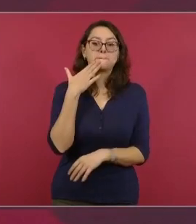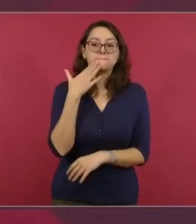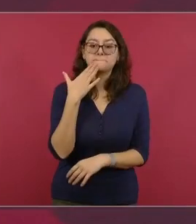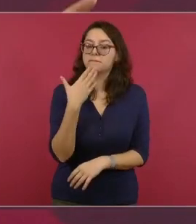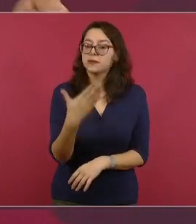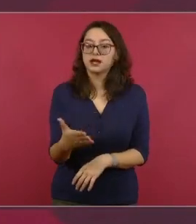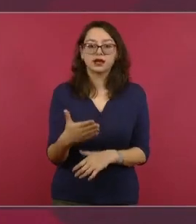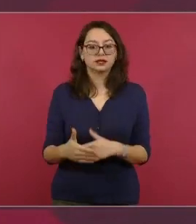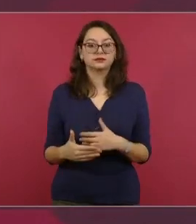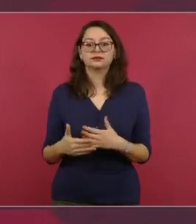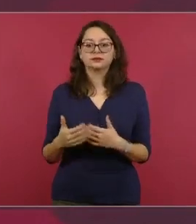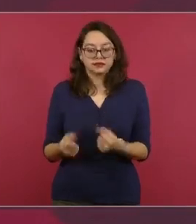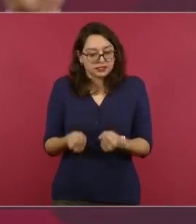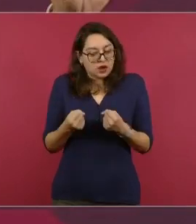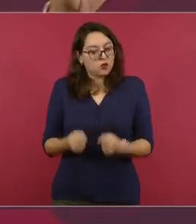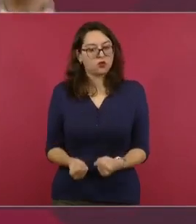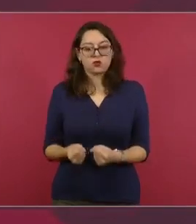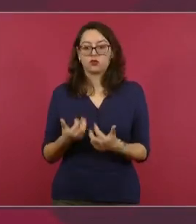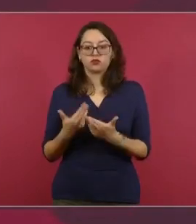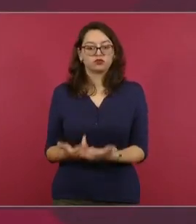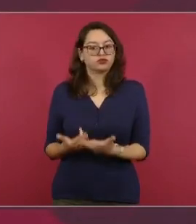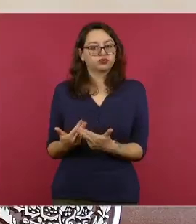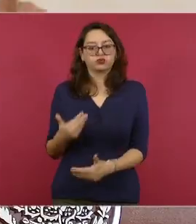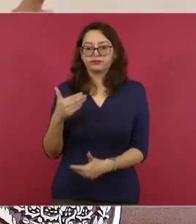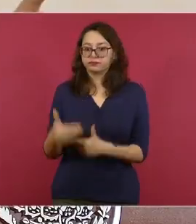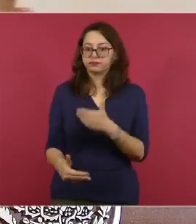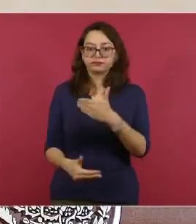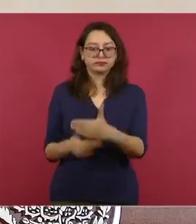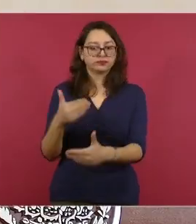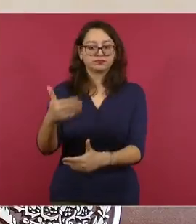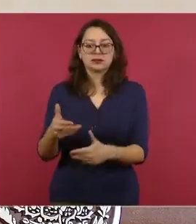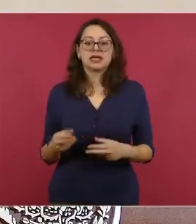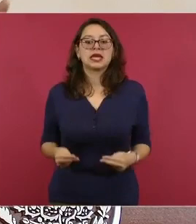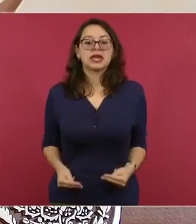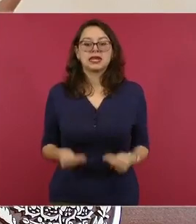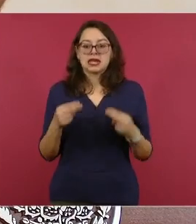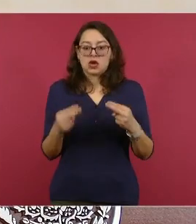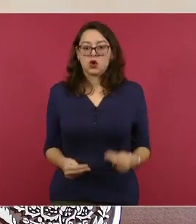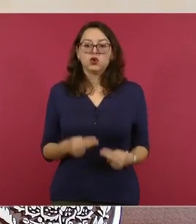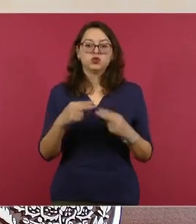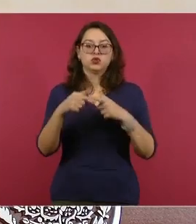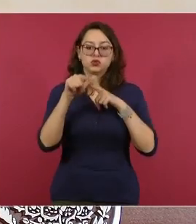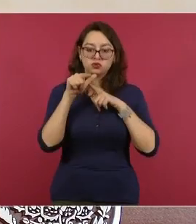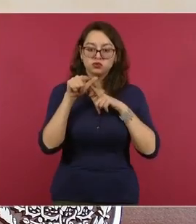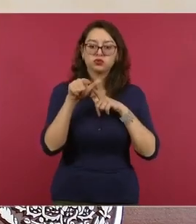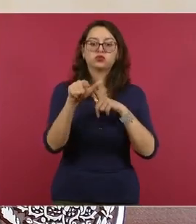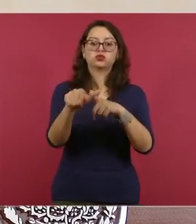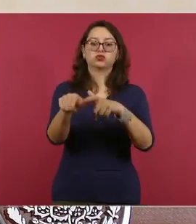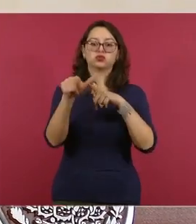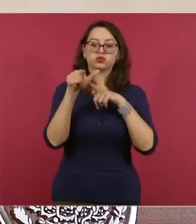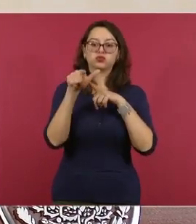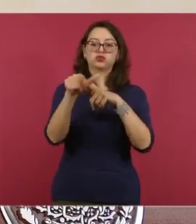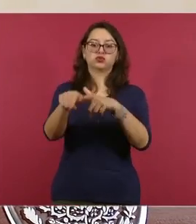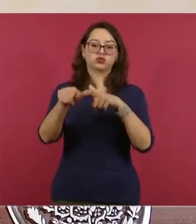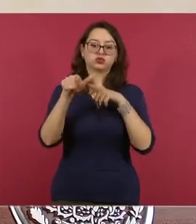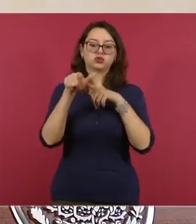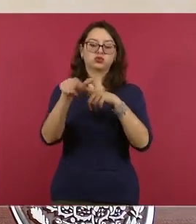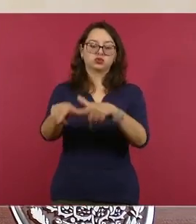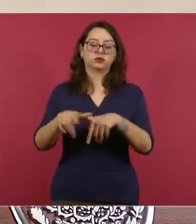porque va a continuar el comercio. Va a continuar el comercio.